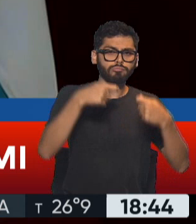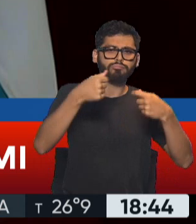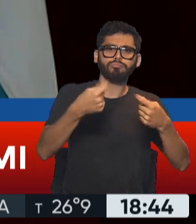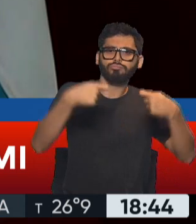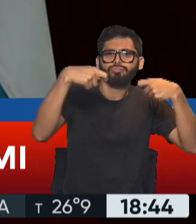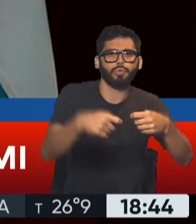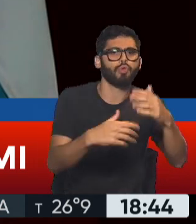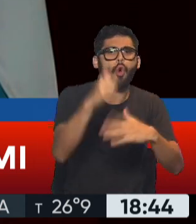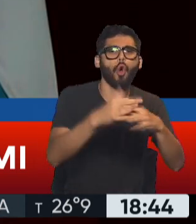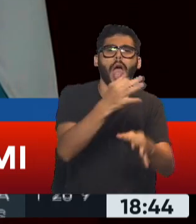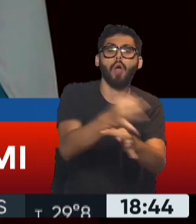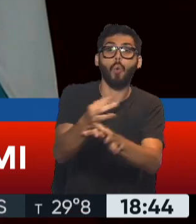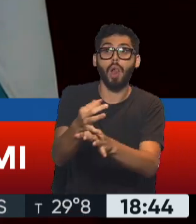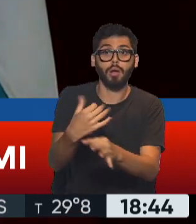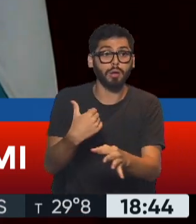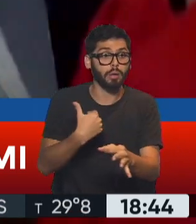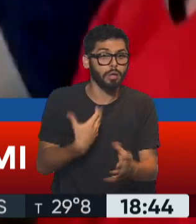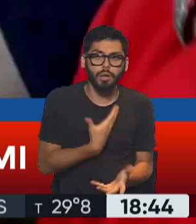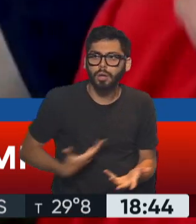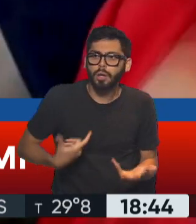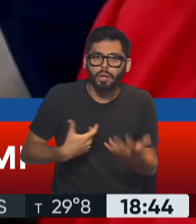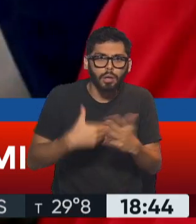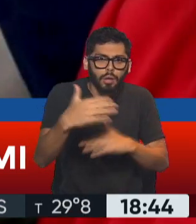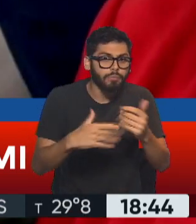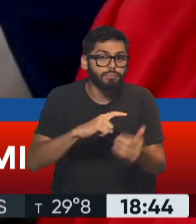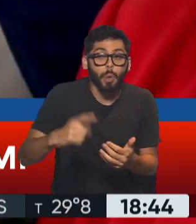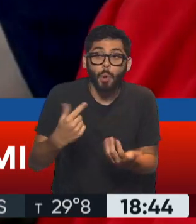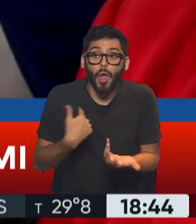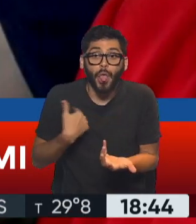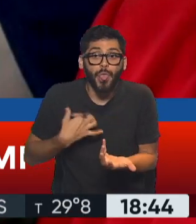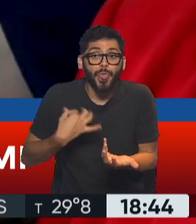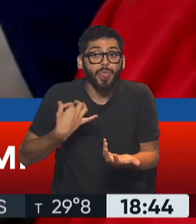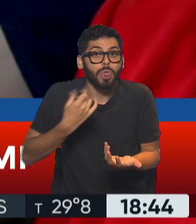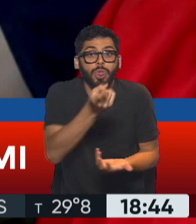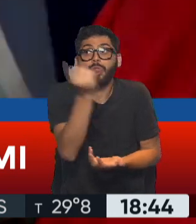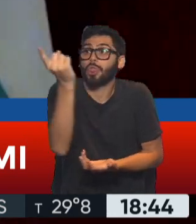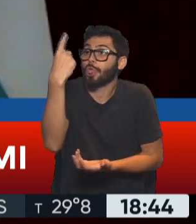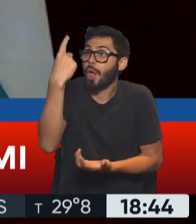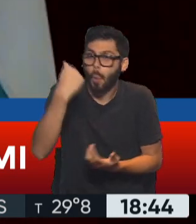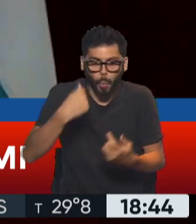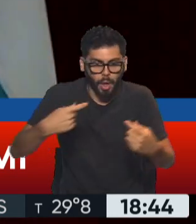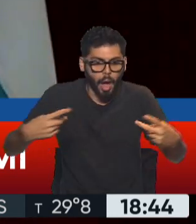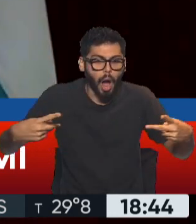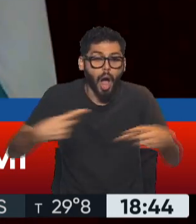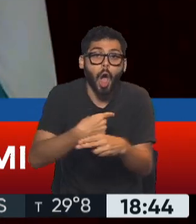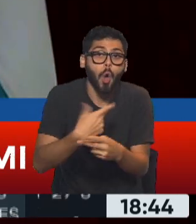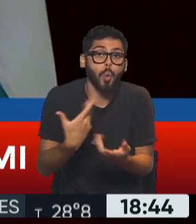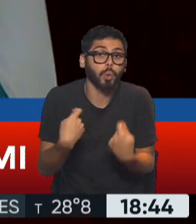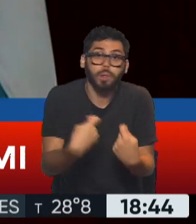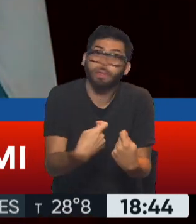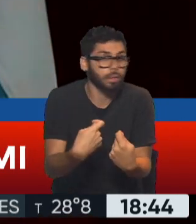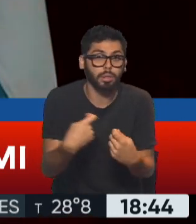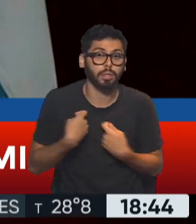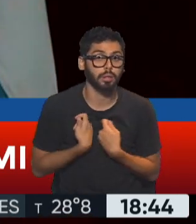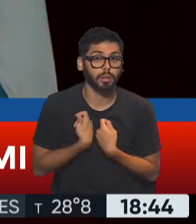podía construir porque no tenía recursos, porque tenía que aplicar las políticas de ajuste que dictan los